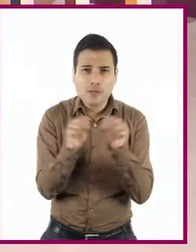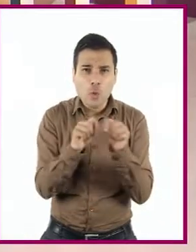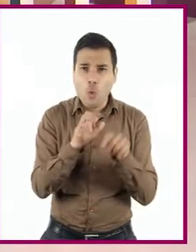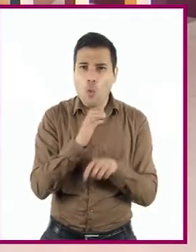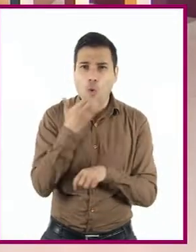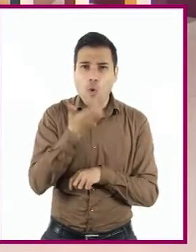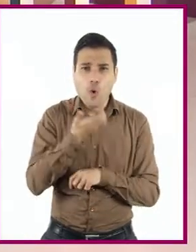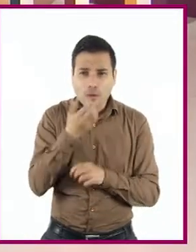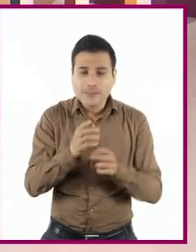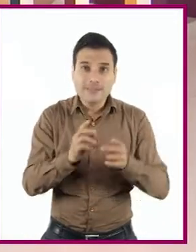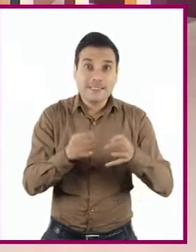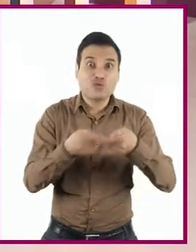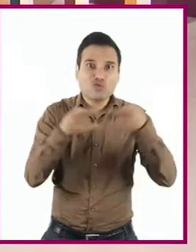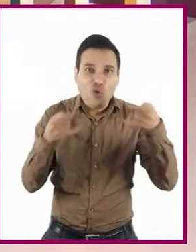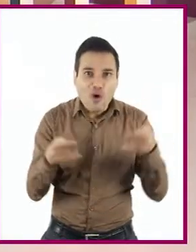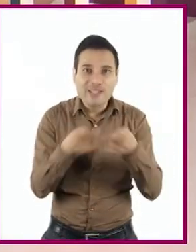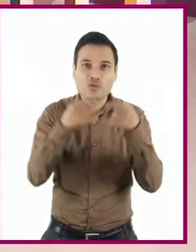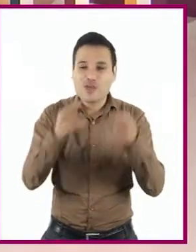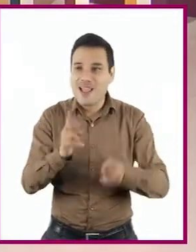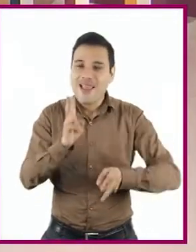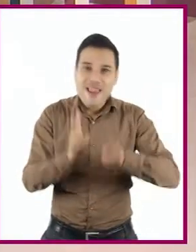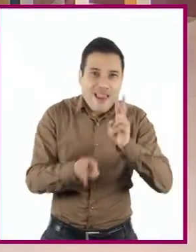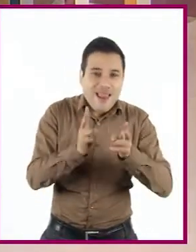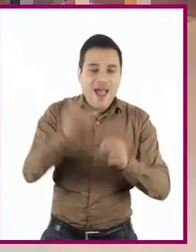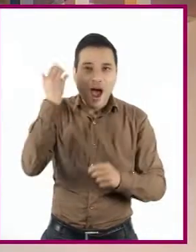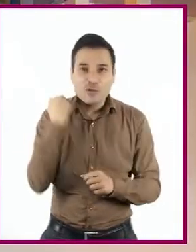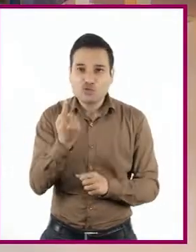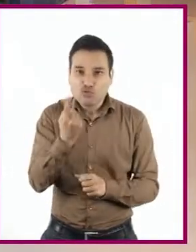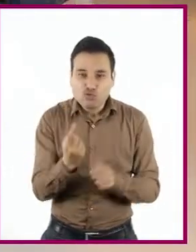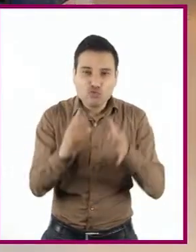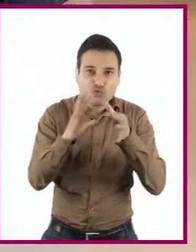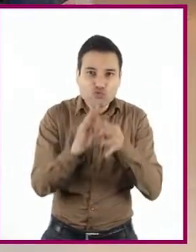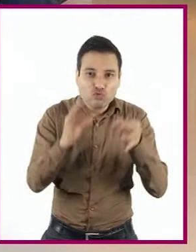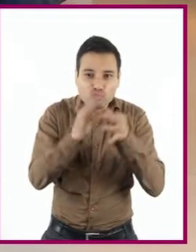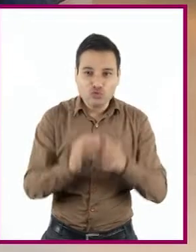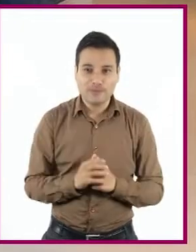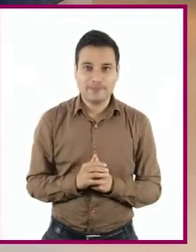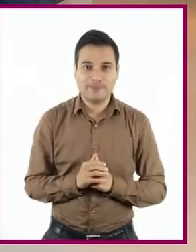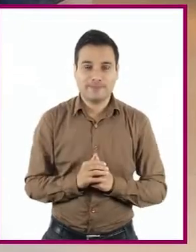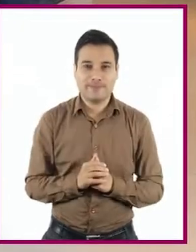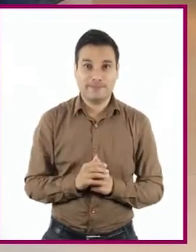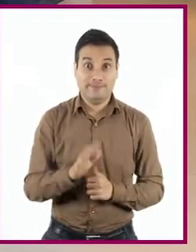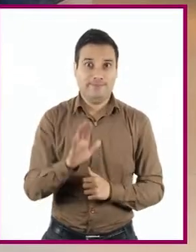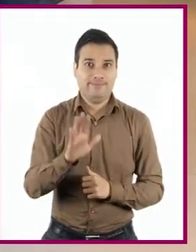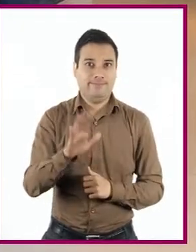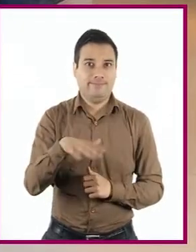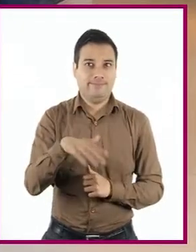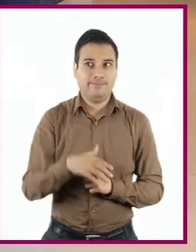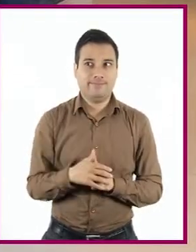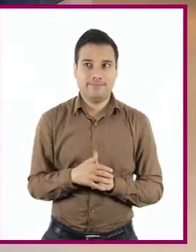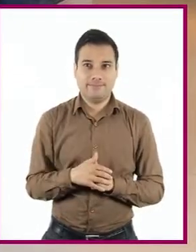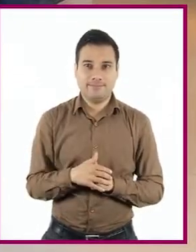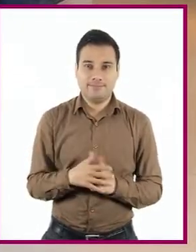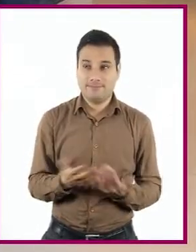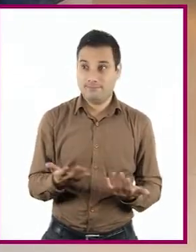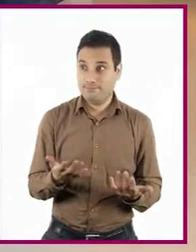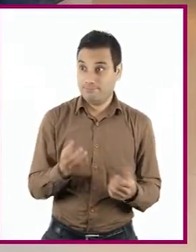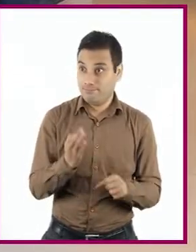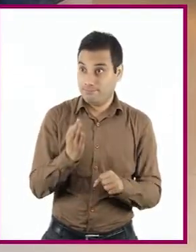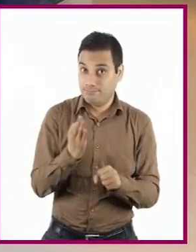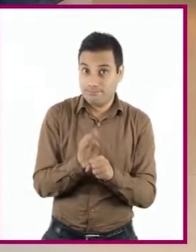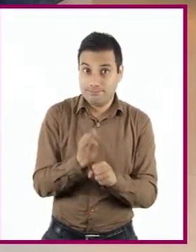a contarnos historias de cuando eran niños. Oigan, ¿y si nos quedamos aquí en el